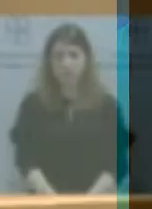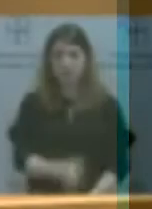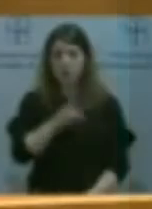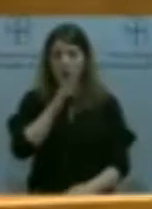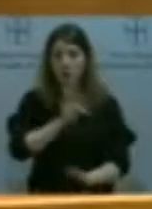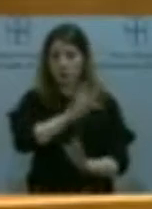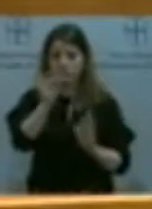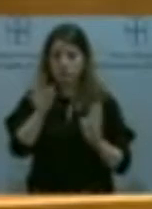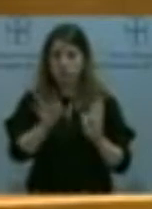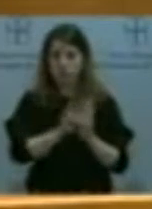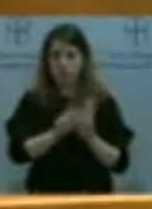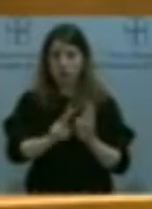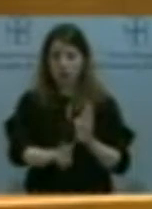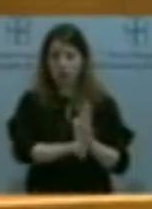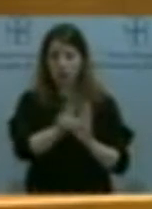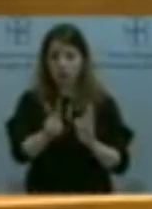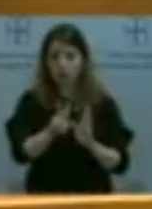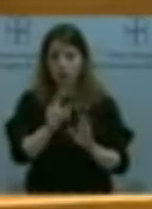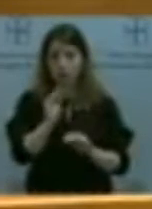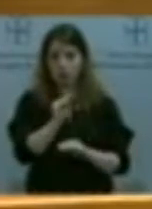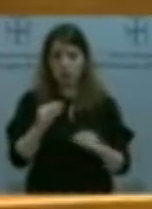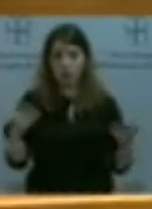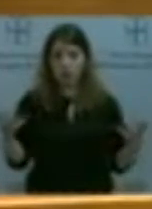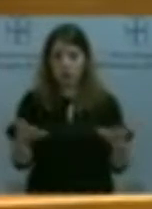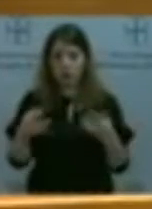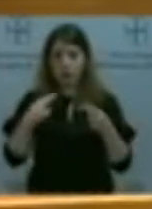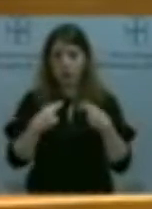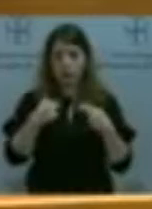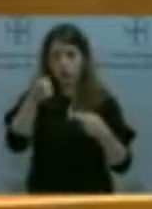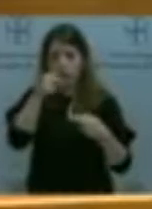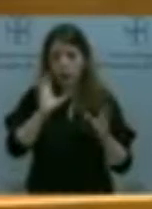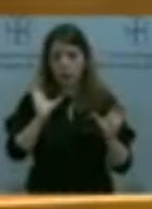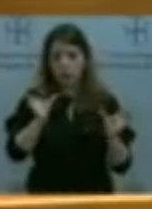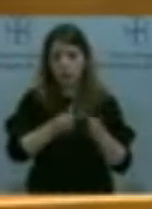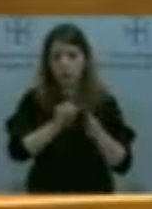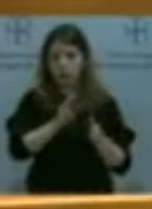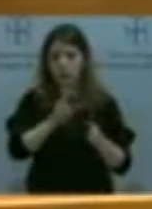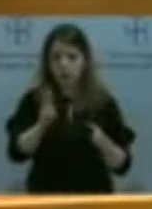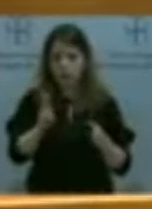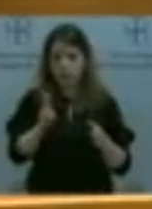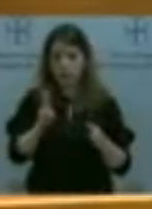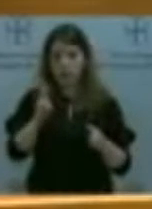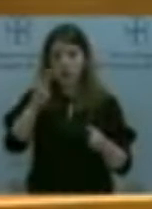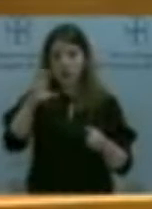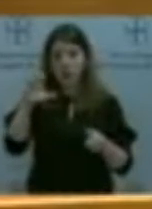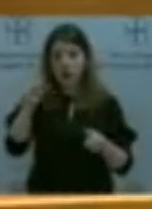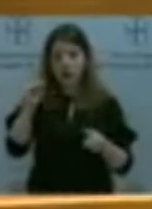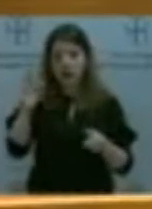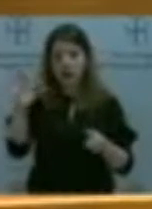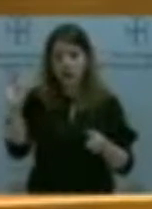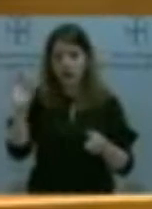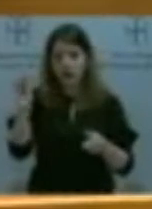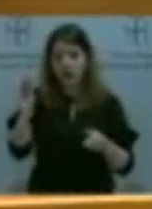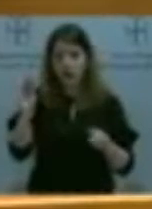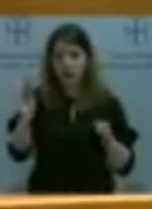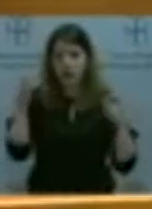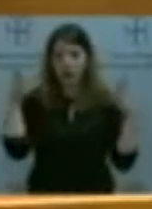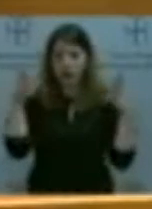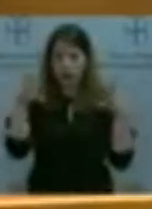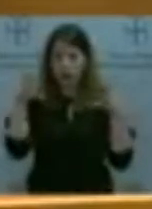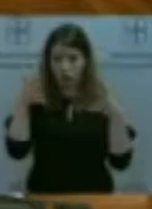urgente del diputado del Grupo Parlamentario Popular, don Pedro de Rueda Gallardo, al Consejo de Gobierno. Para formular la pregunta, tiene la palabra su